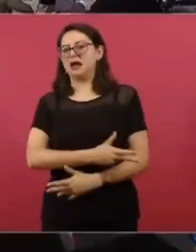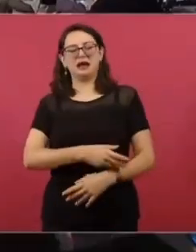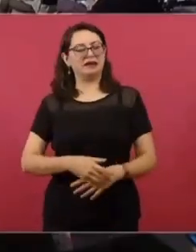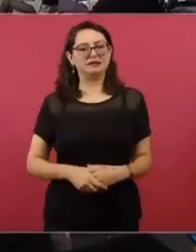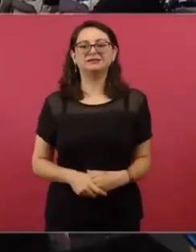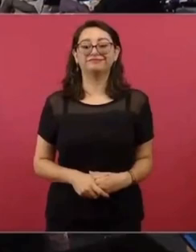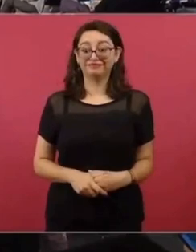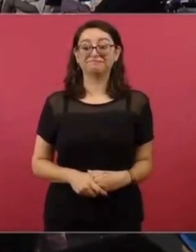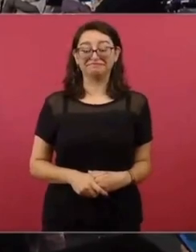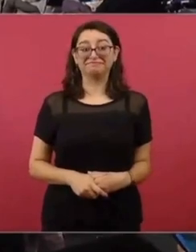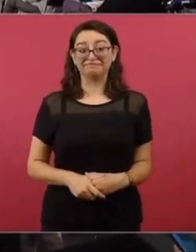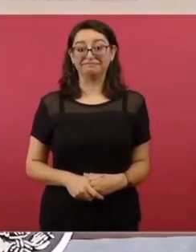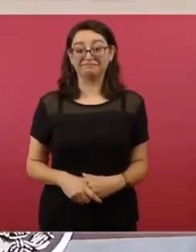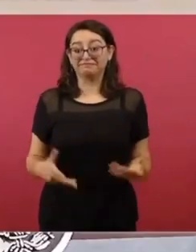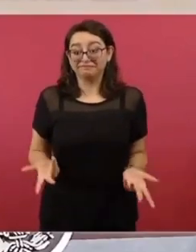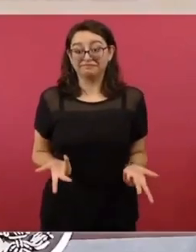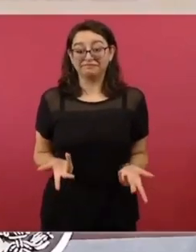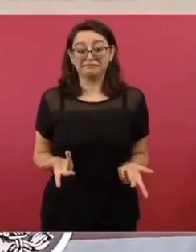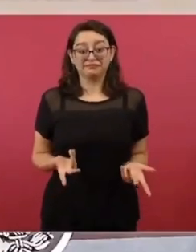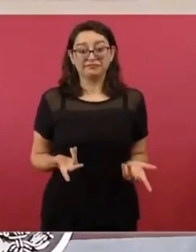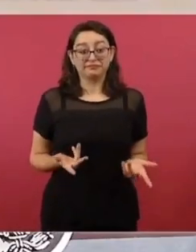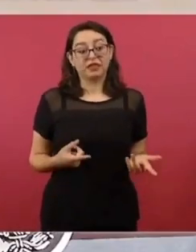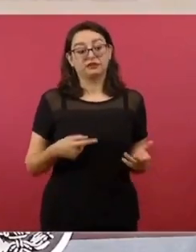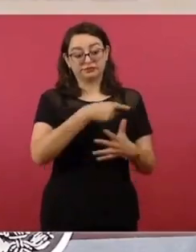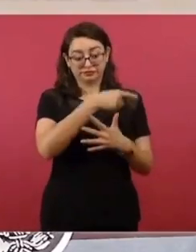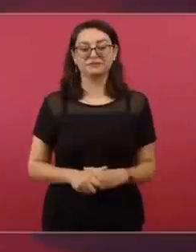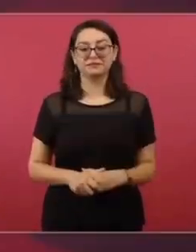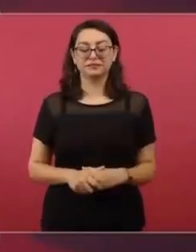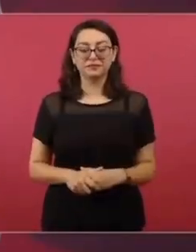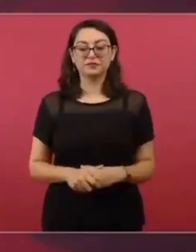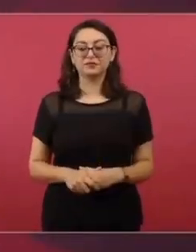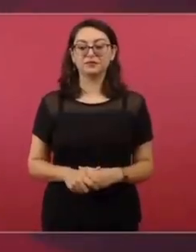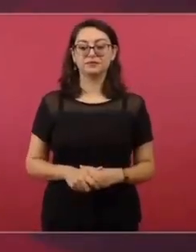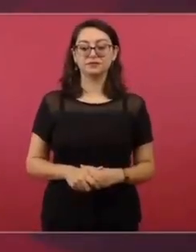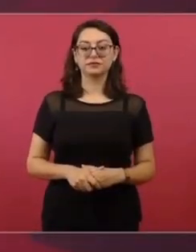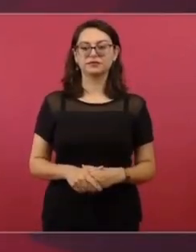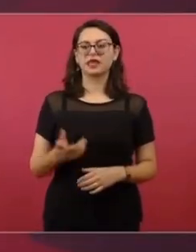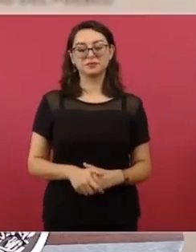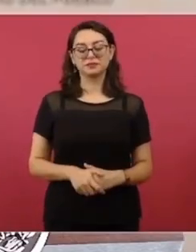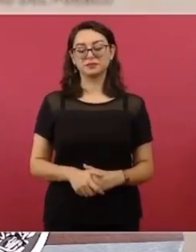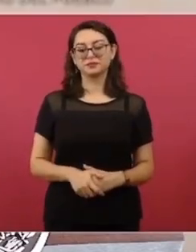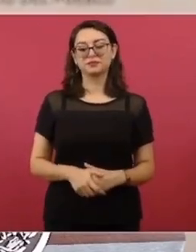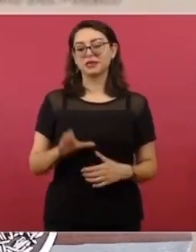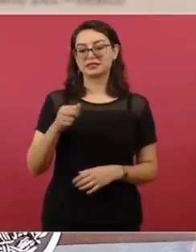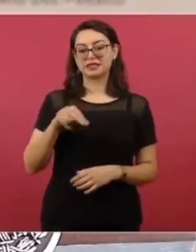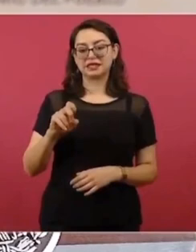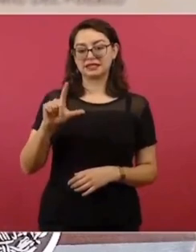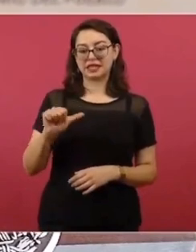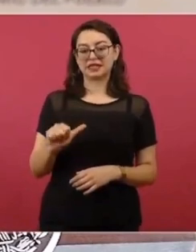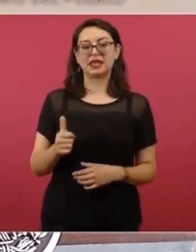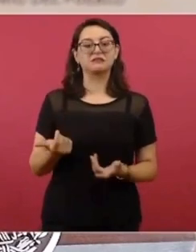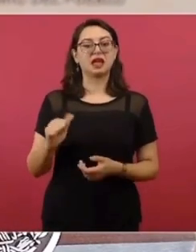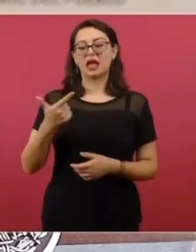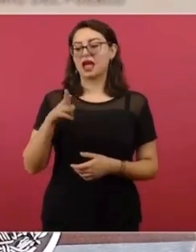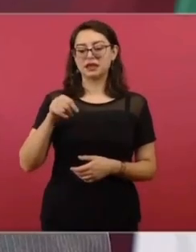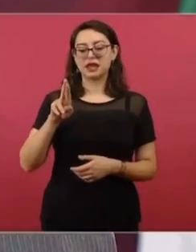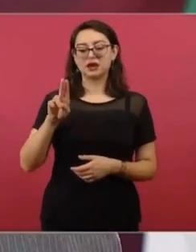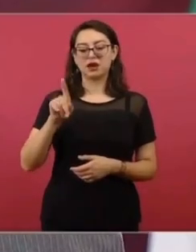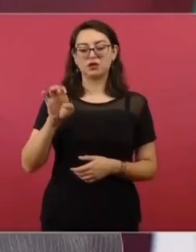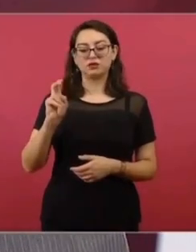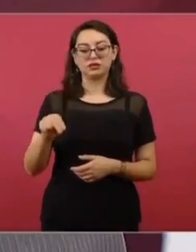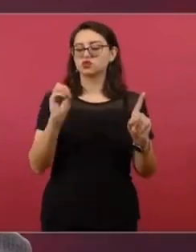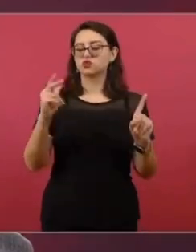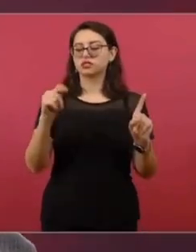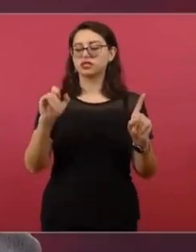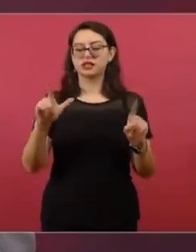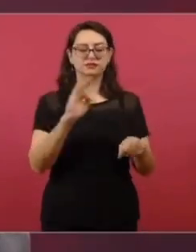a ella, además de los que mencioné? Los medios de información y los comentaristas de Televisa, Castañeda, Aguilar Camín, Krause,